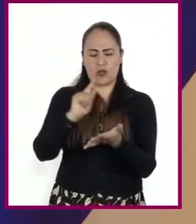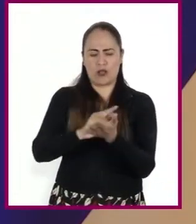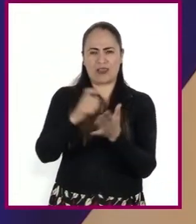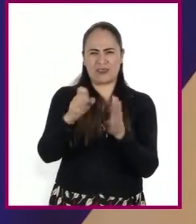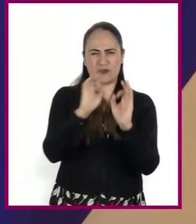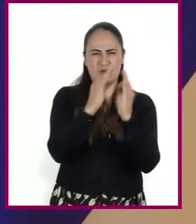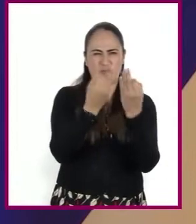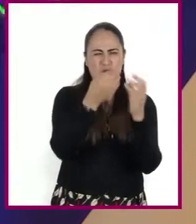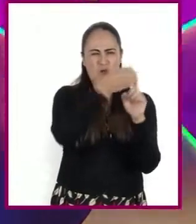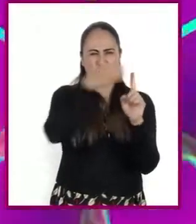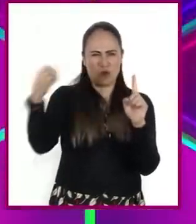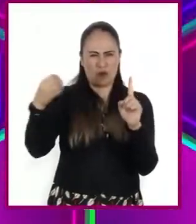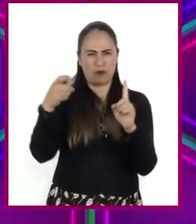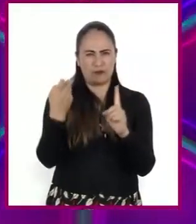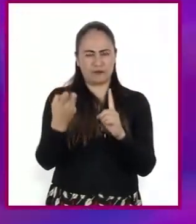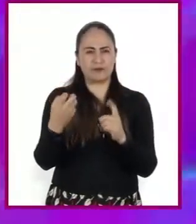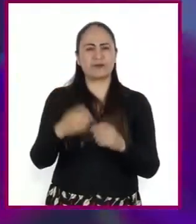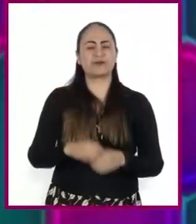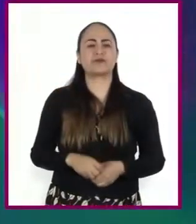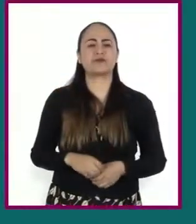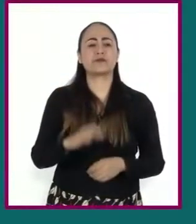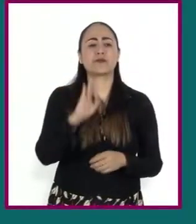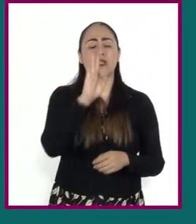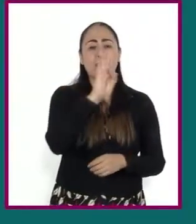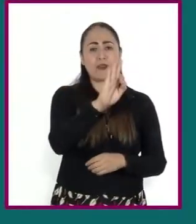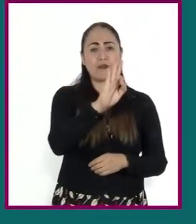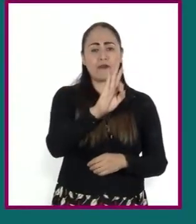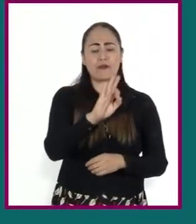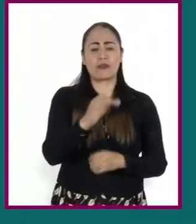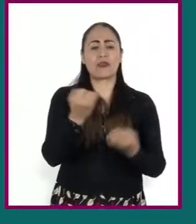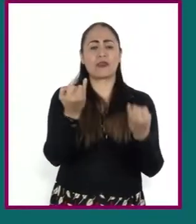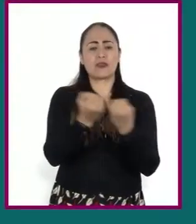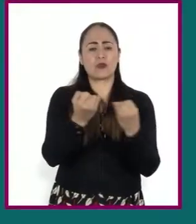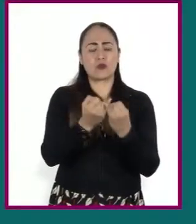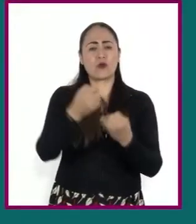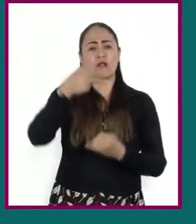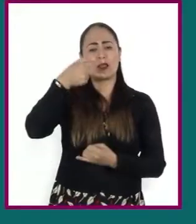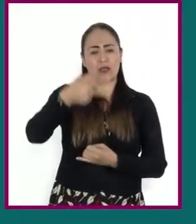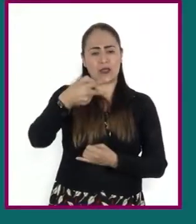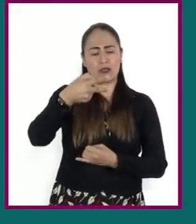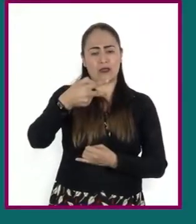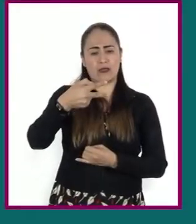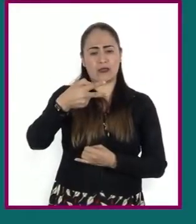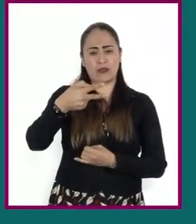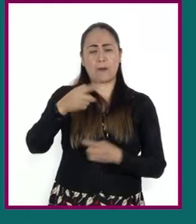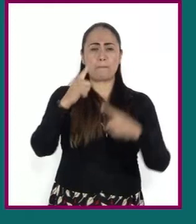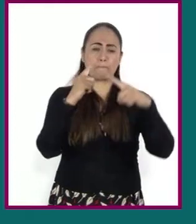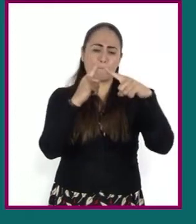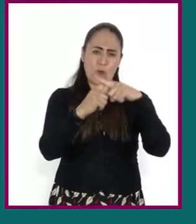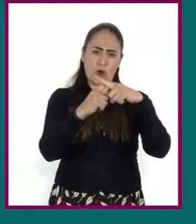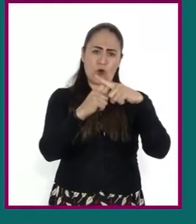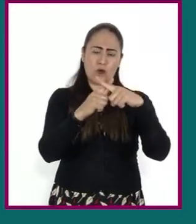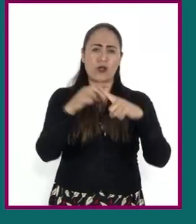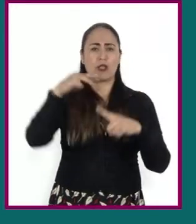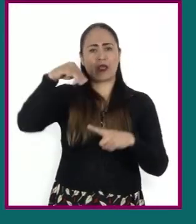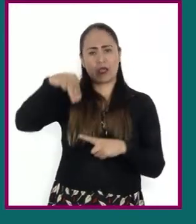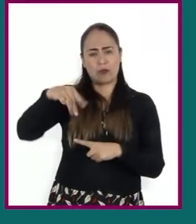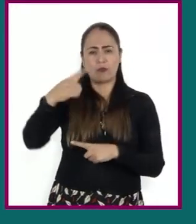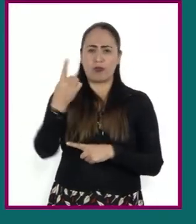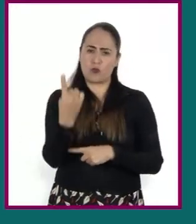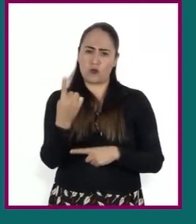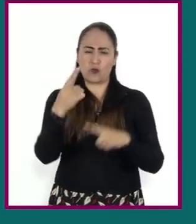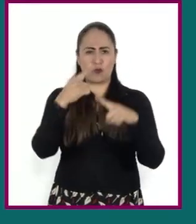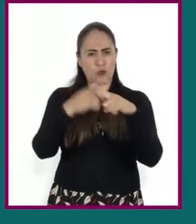ley de gravitación universal. F es igual a G mayúscula que multiplica M1